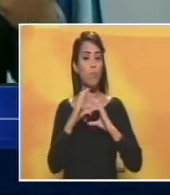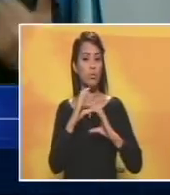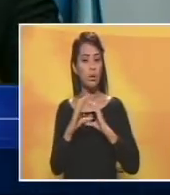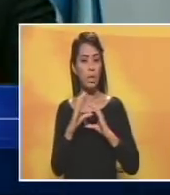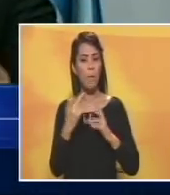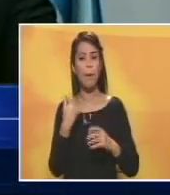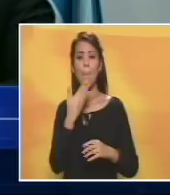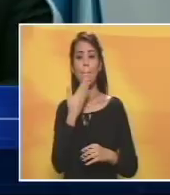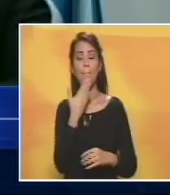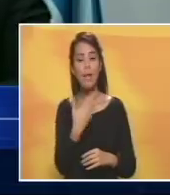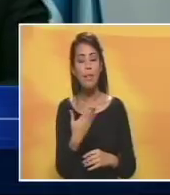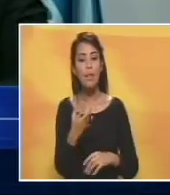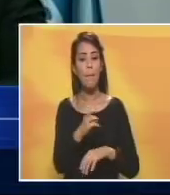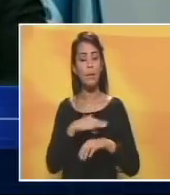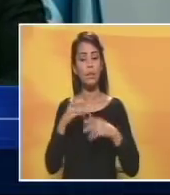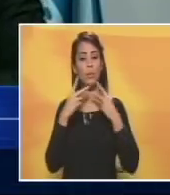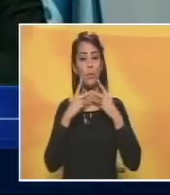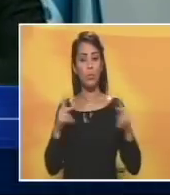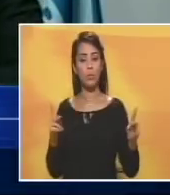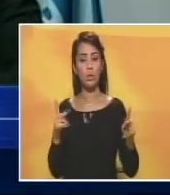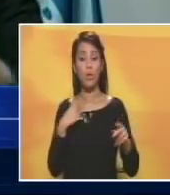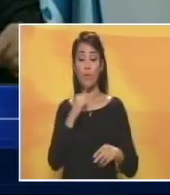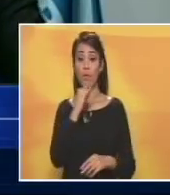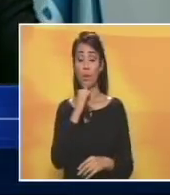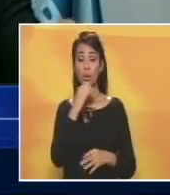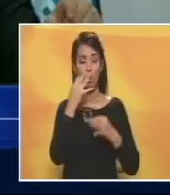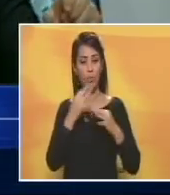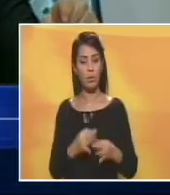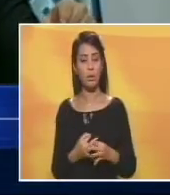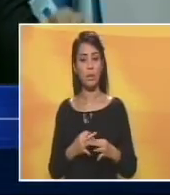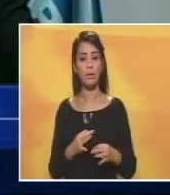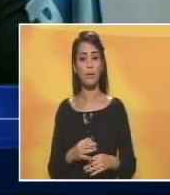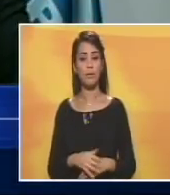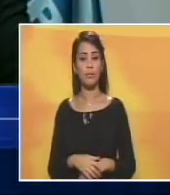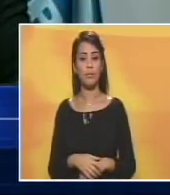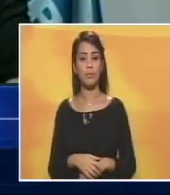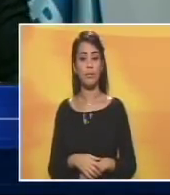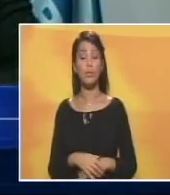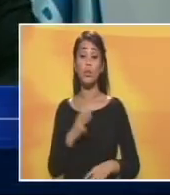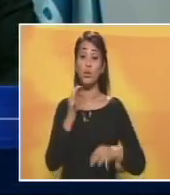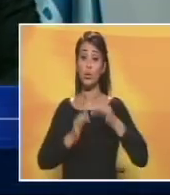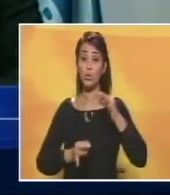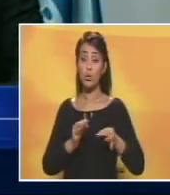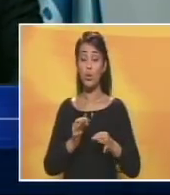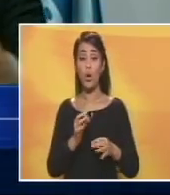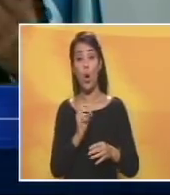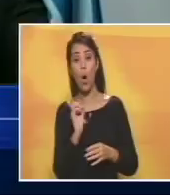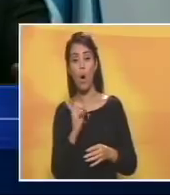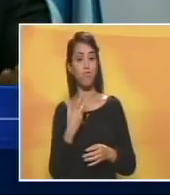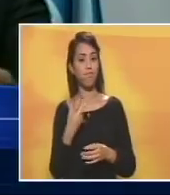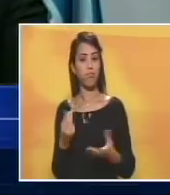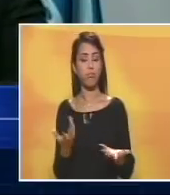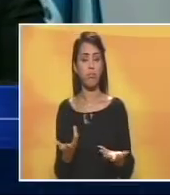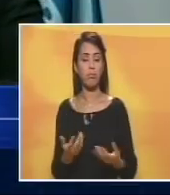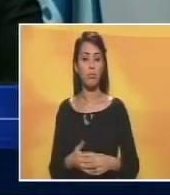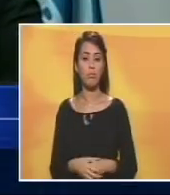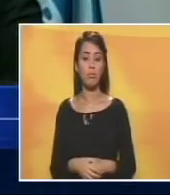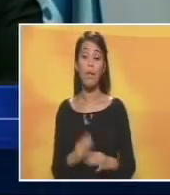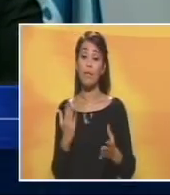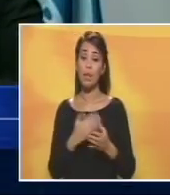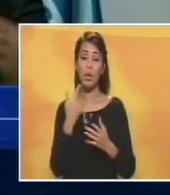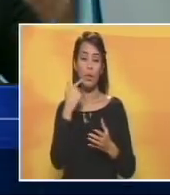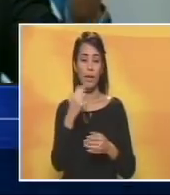para solicitarle a este Ministerio Público información sobre la judicialización o no de los casos al cual